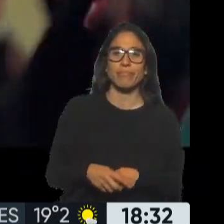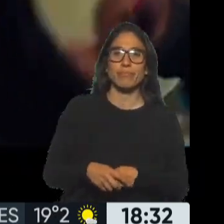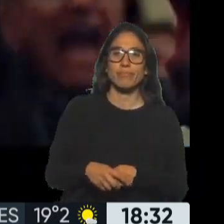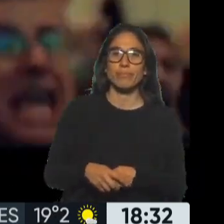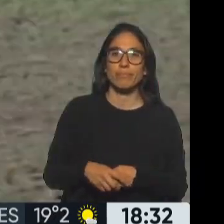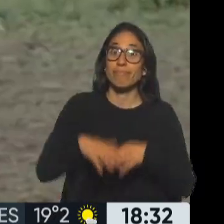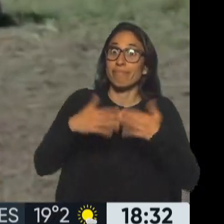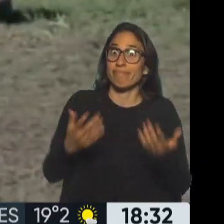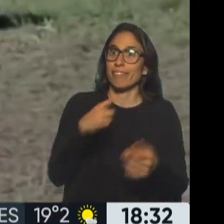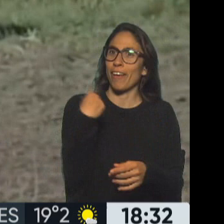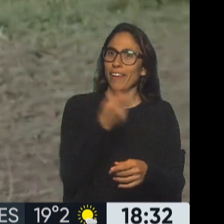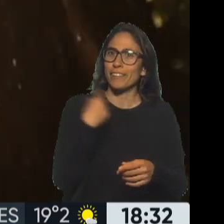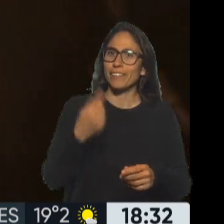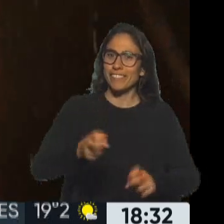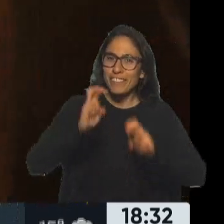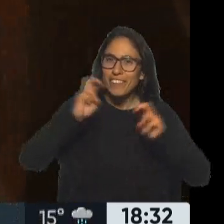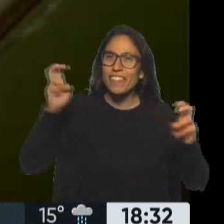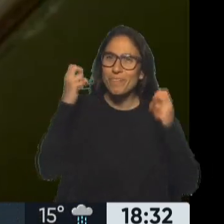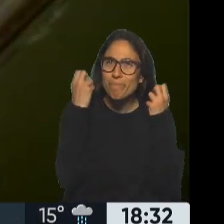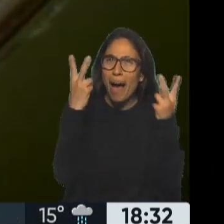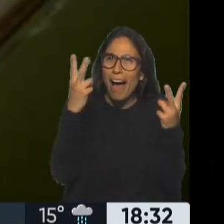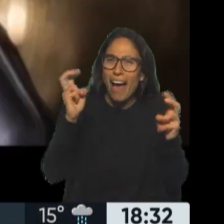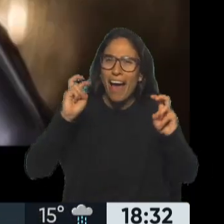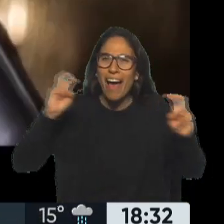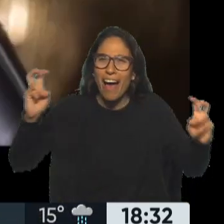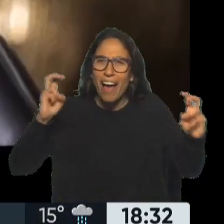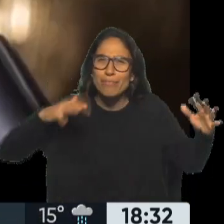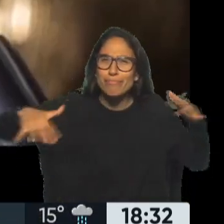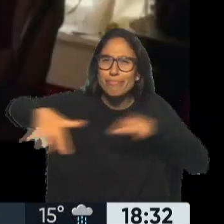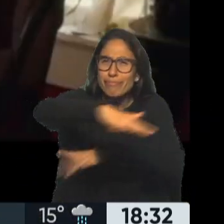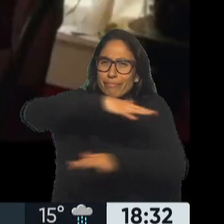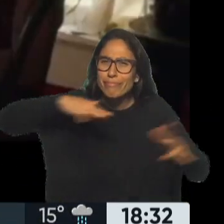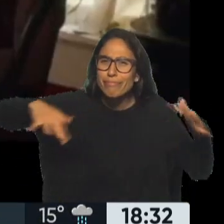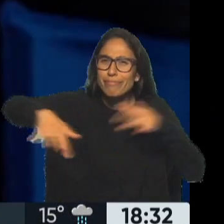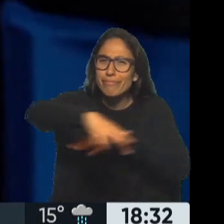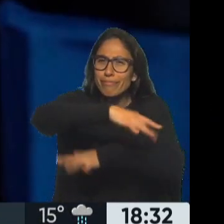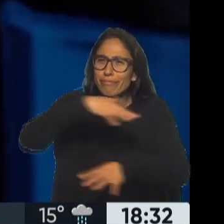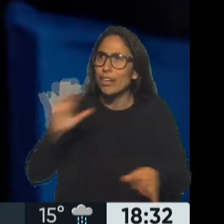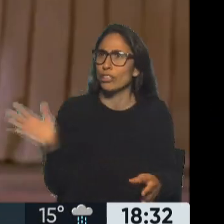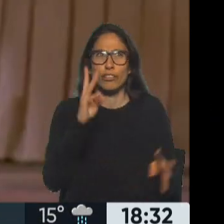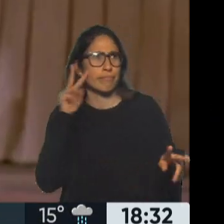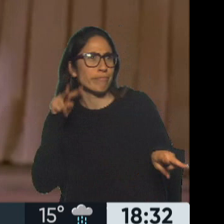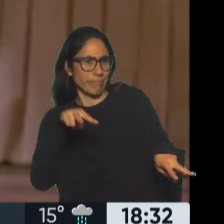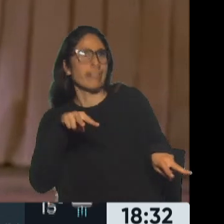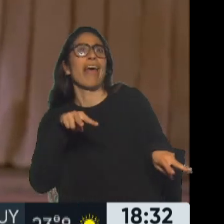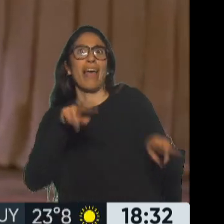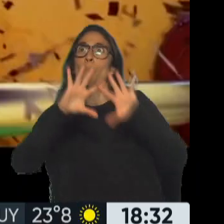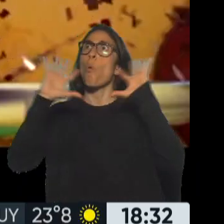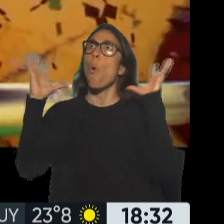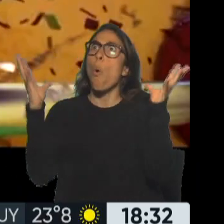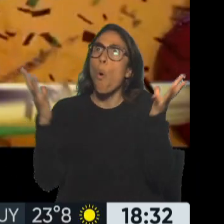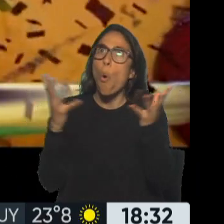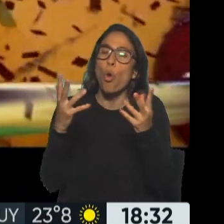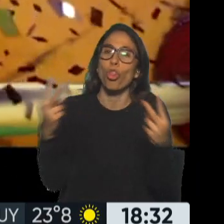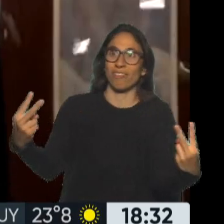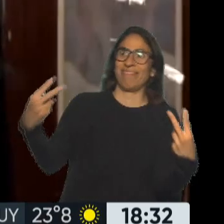Por eso hacemos ruido. Por eso jamás pasamos desapercibidos. Nos nombran en cada rincón del planeta, en series y películas.